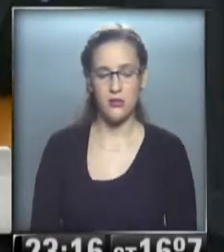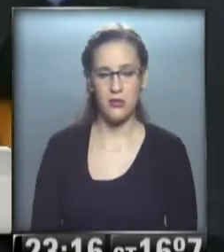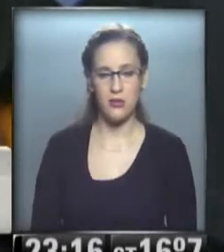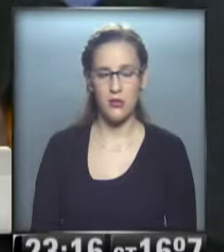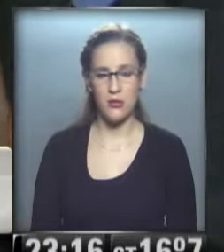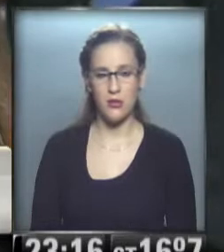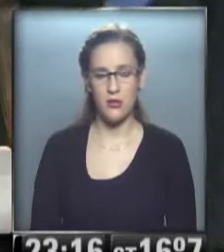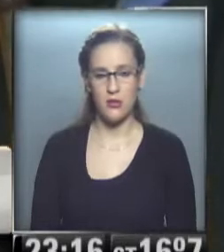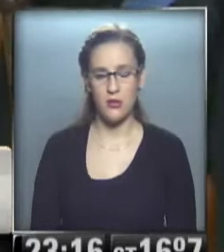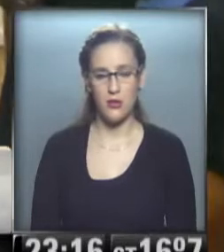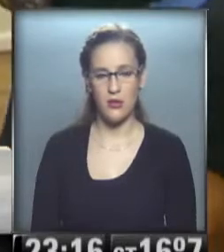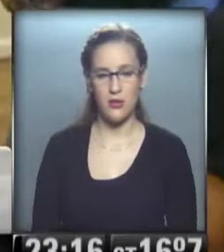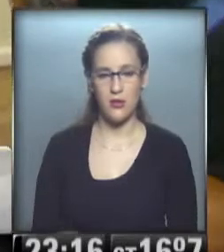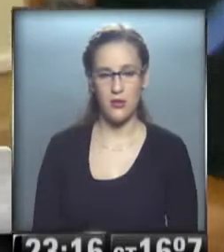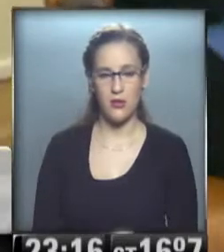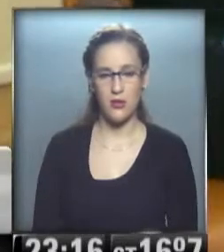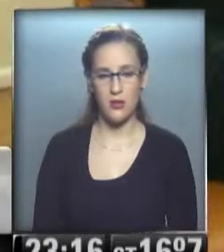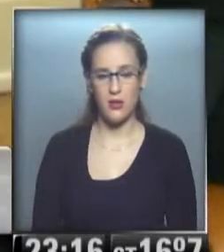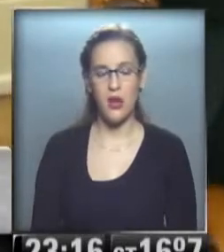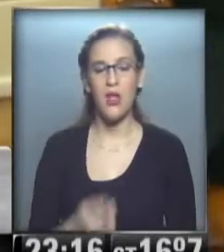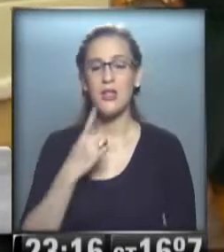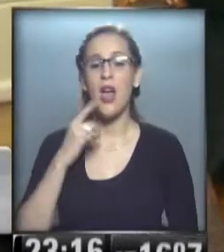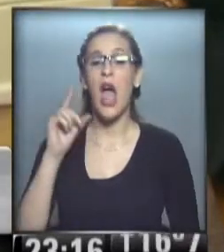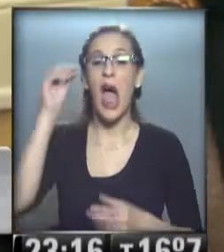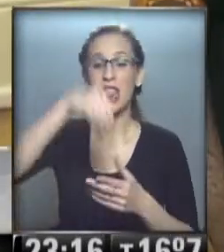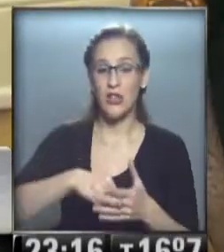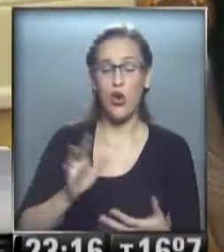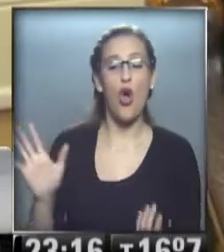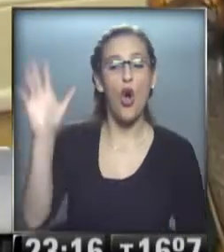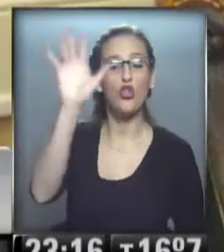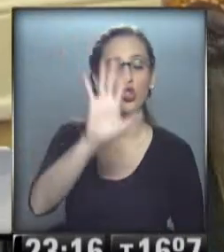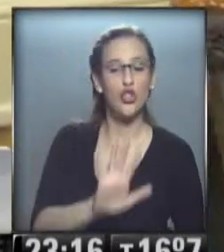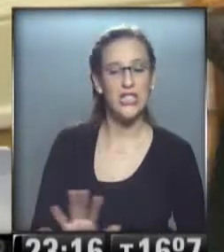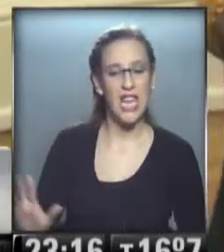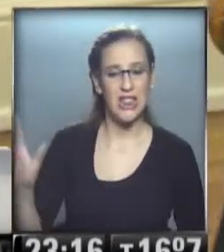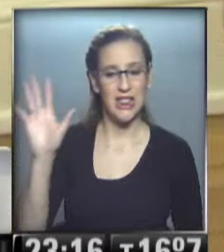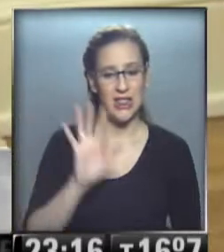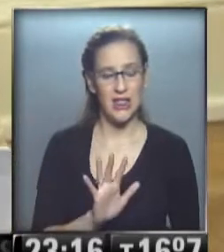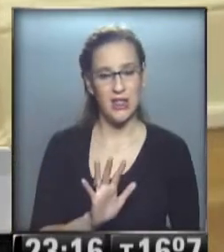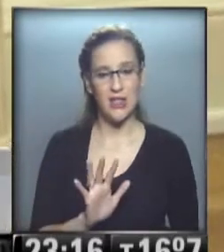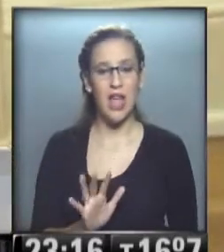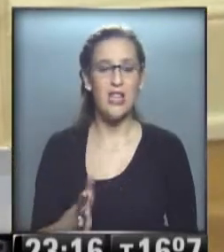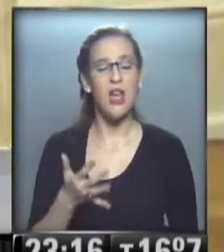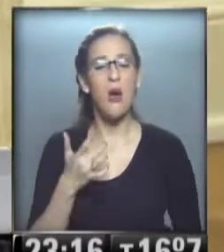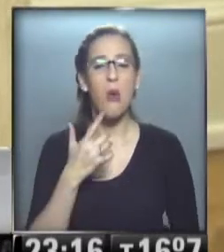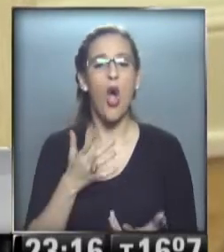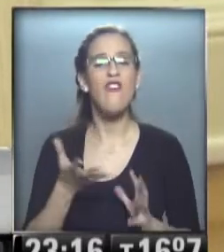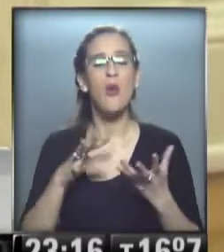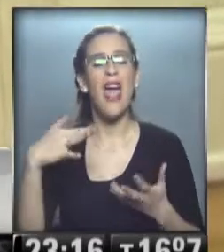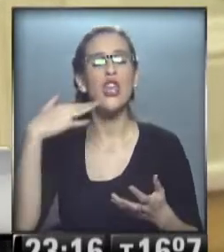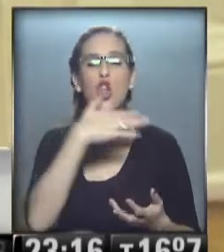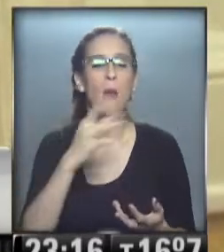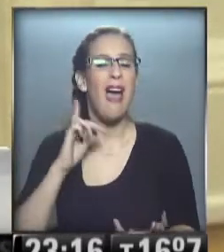cuya lengua materna es más o menos el castellano. We belong